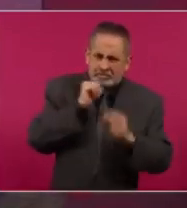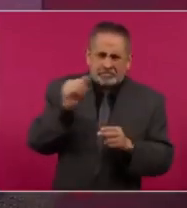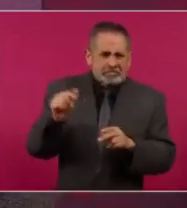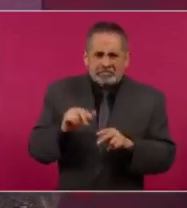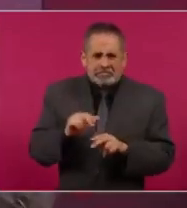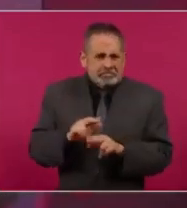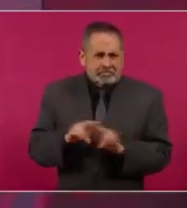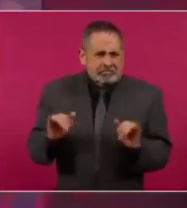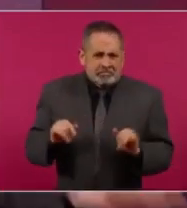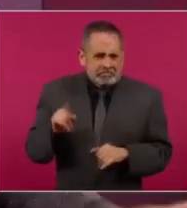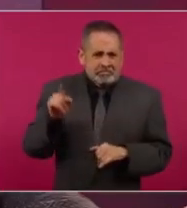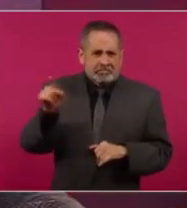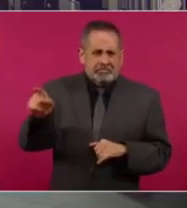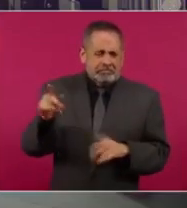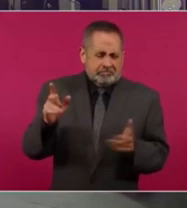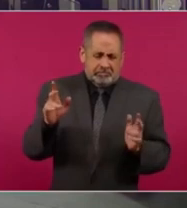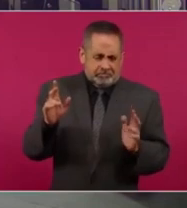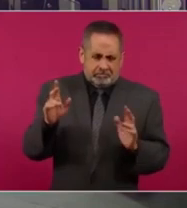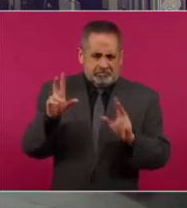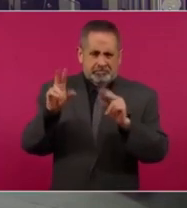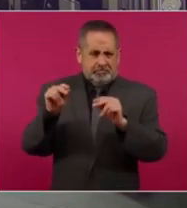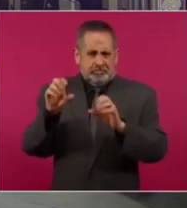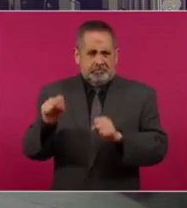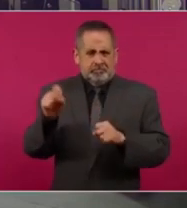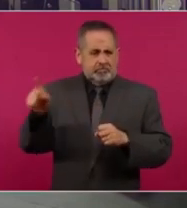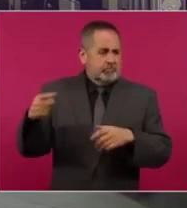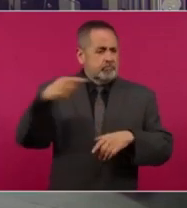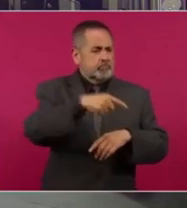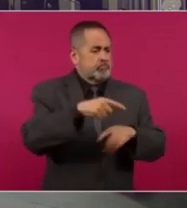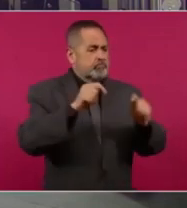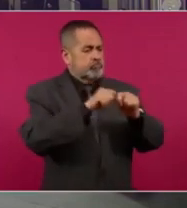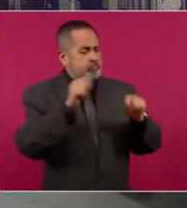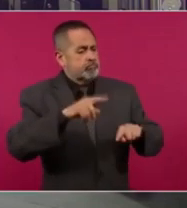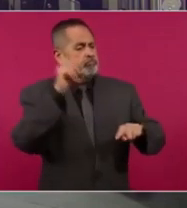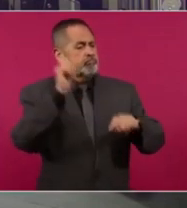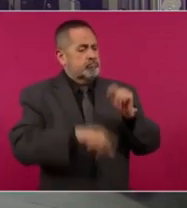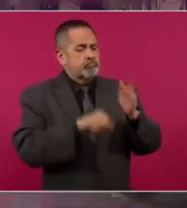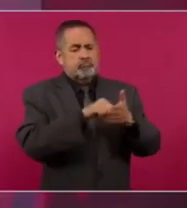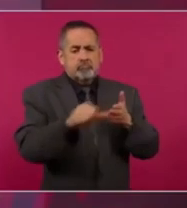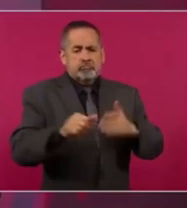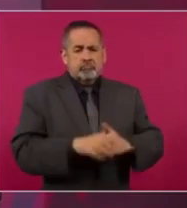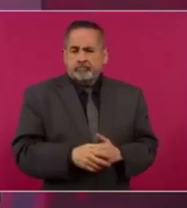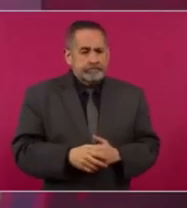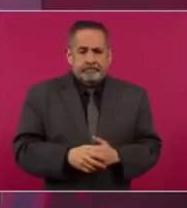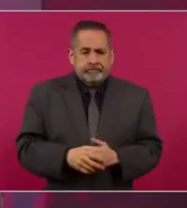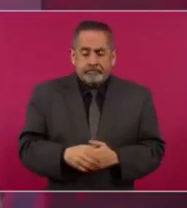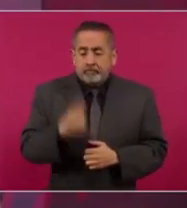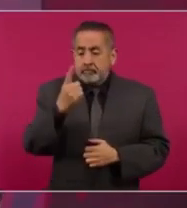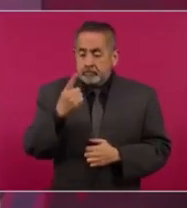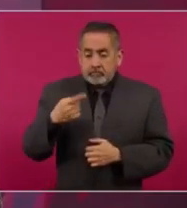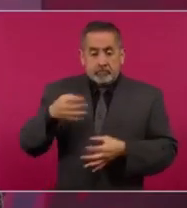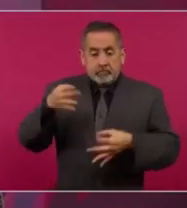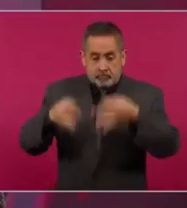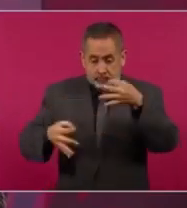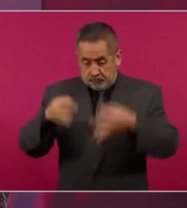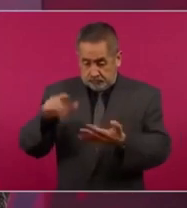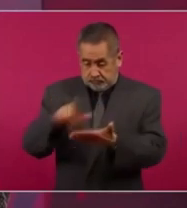facultad para anular un título, solo si hay un mandamiento judicial.